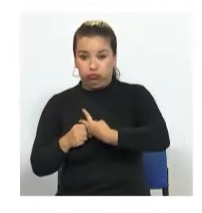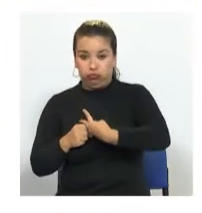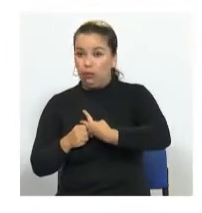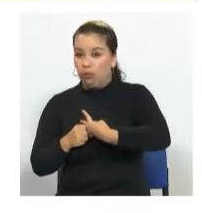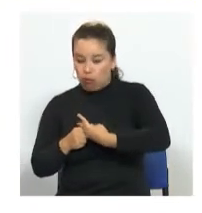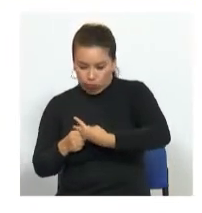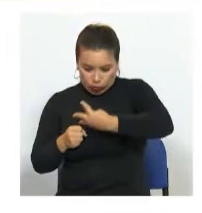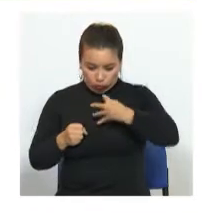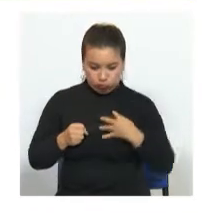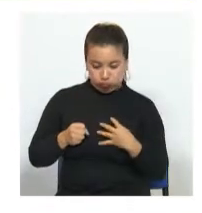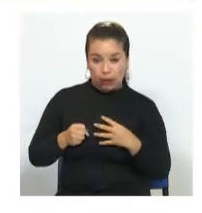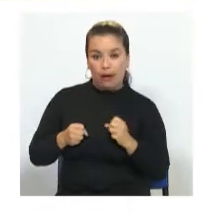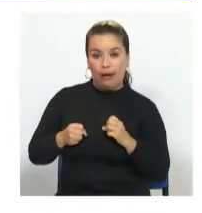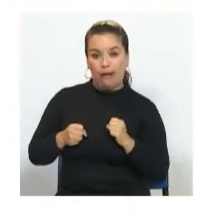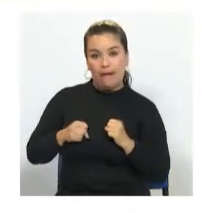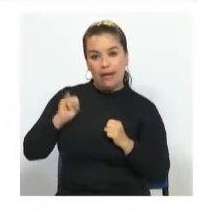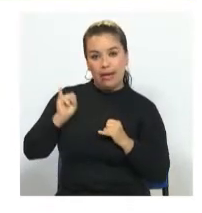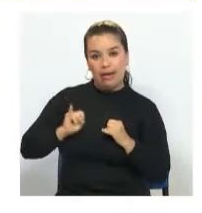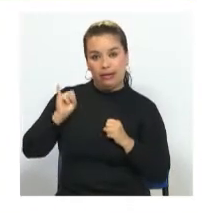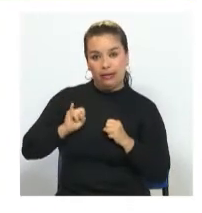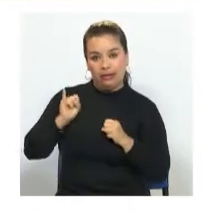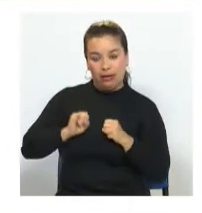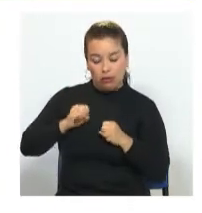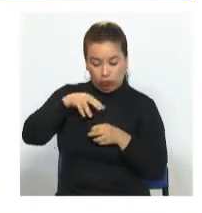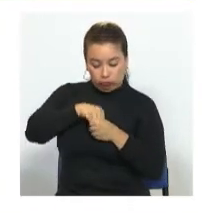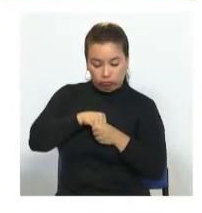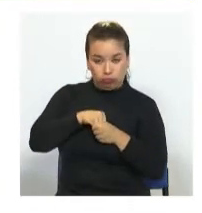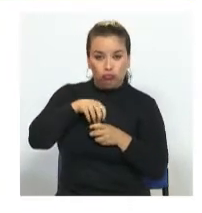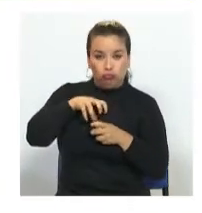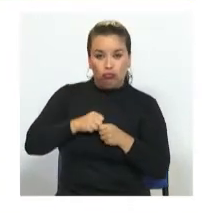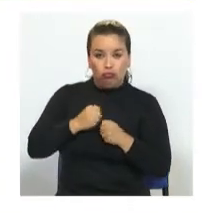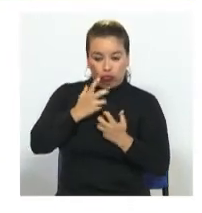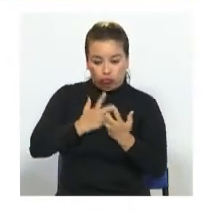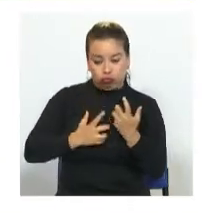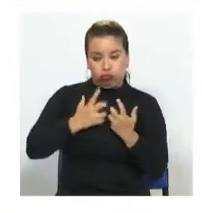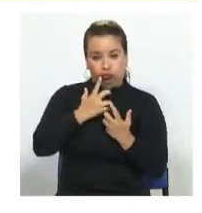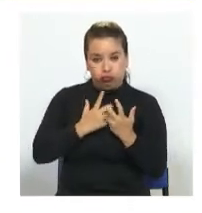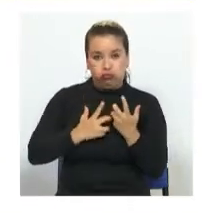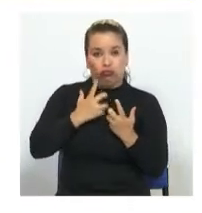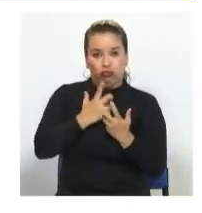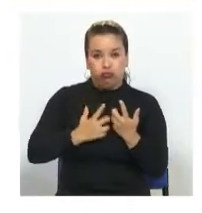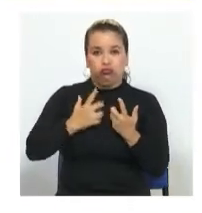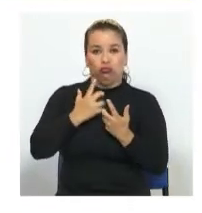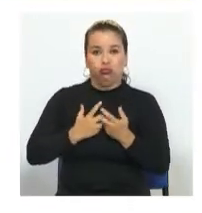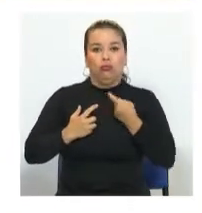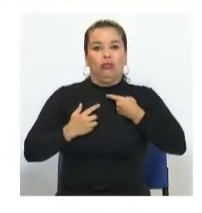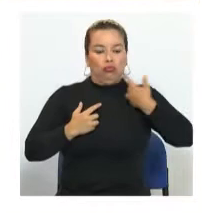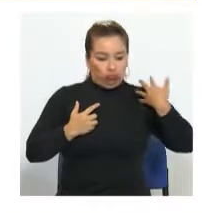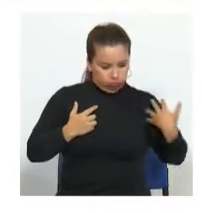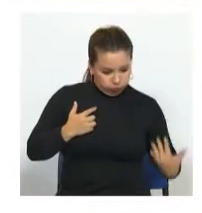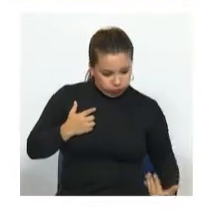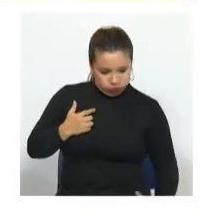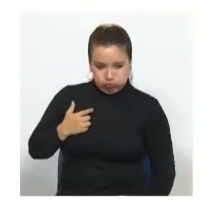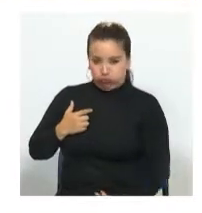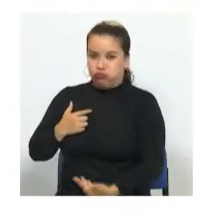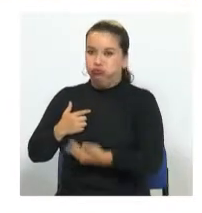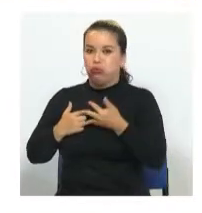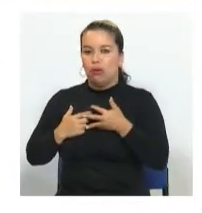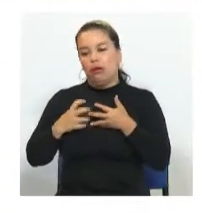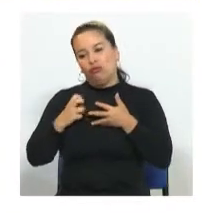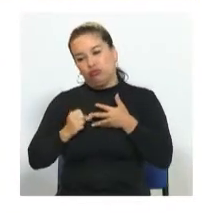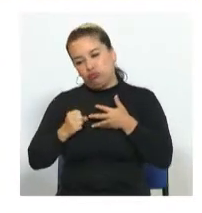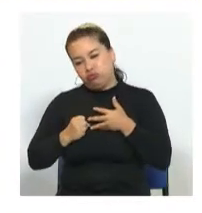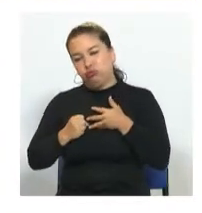del corazón, la aurícula izquierda, pasa al ventrículo izquierdo y sale ya oxigenada, rica